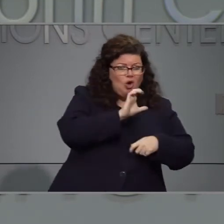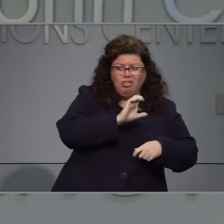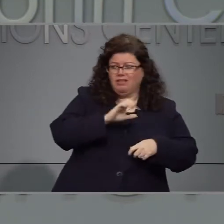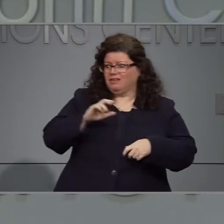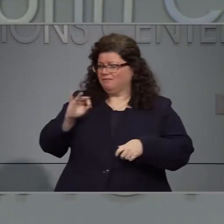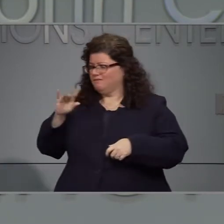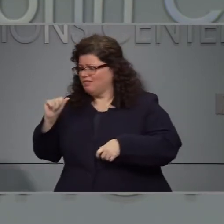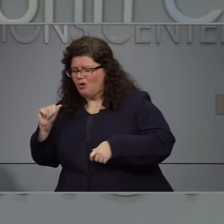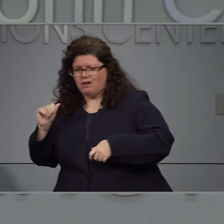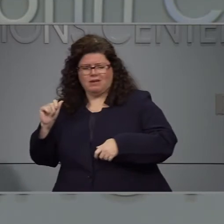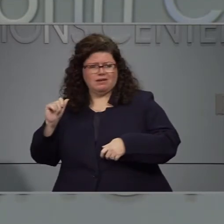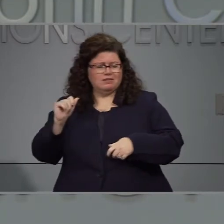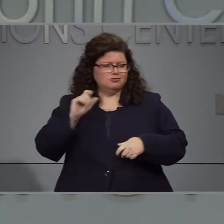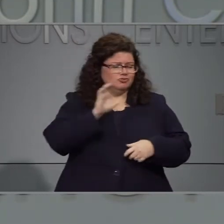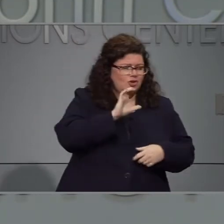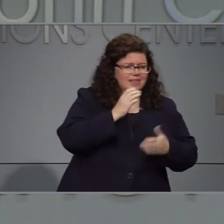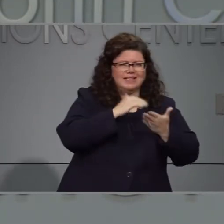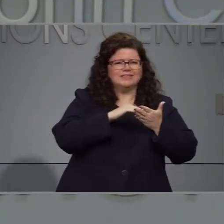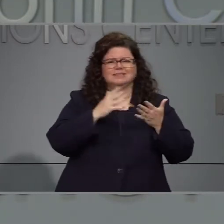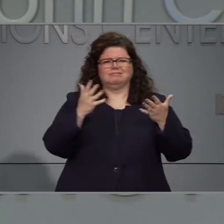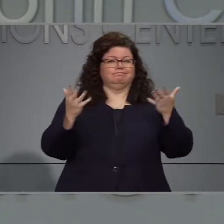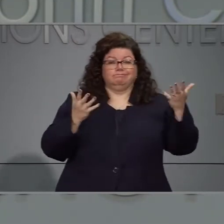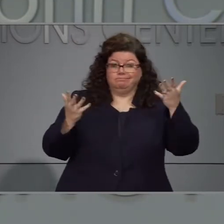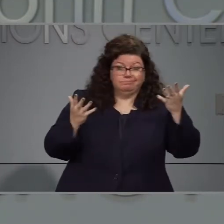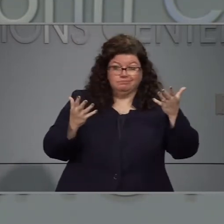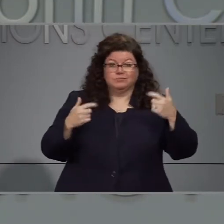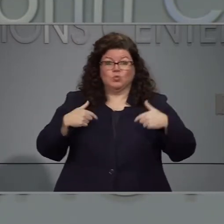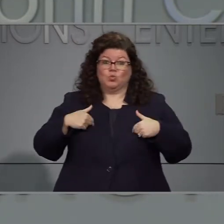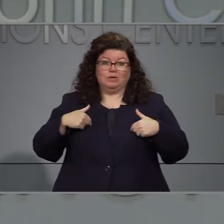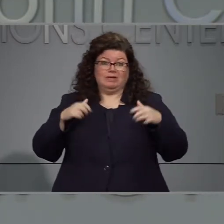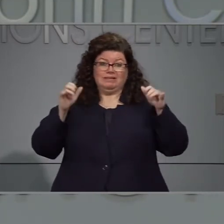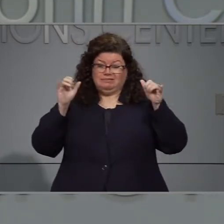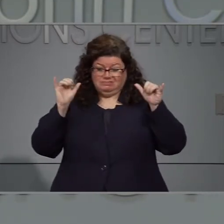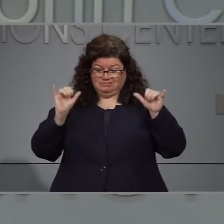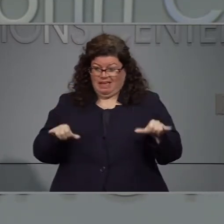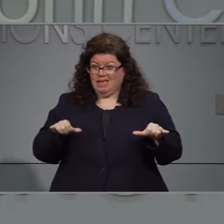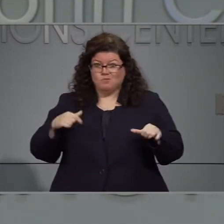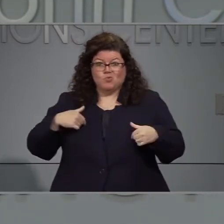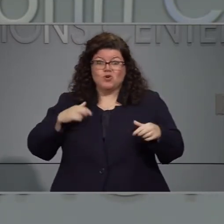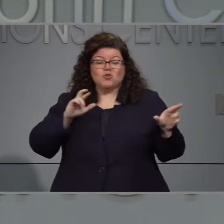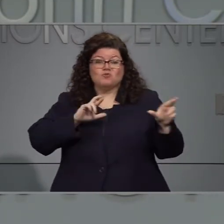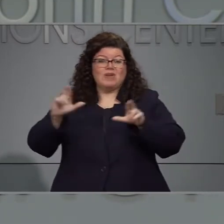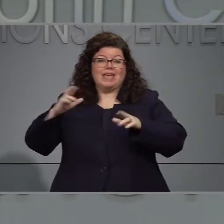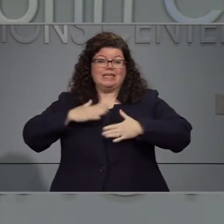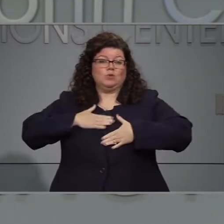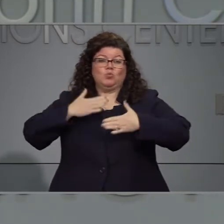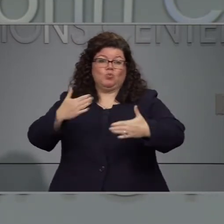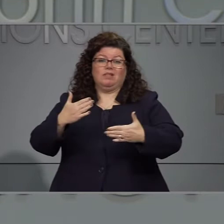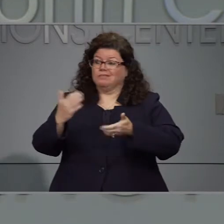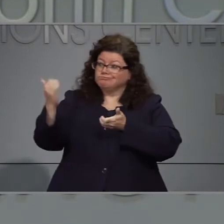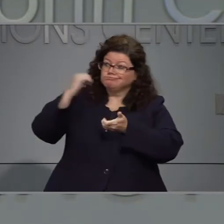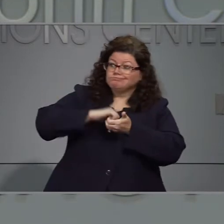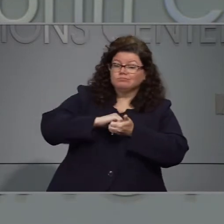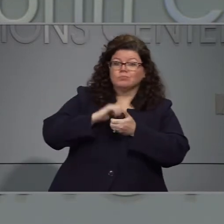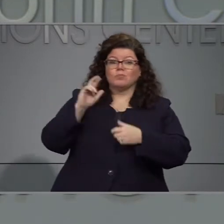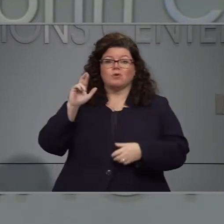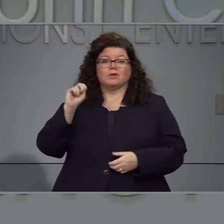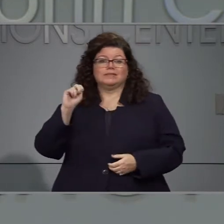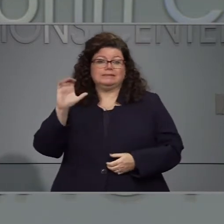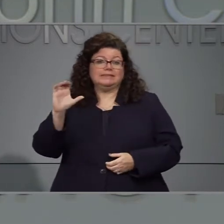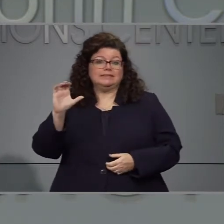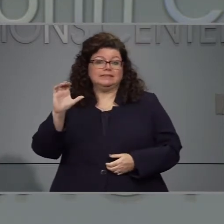cambiado mucho. Primero era en Charlotte, luego en Jacksonville, luego ahora otra vez en Charlotte. Nosotros seguimos listos y dispuestos